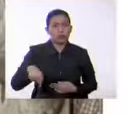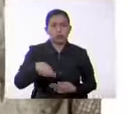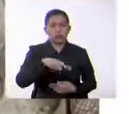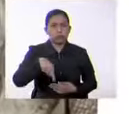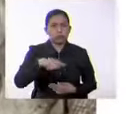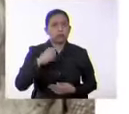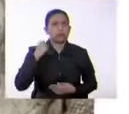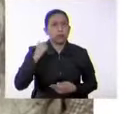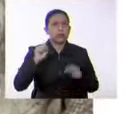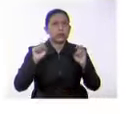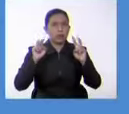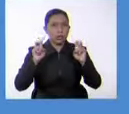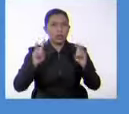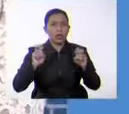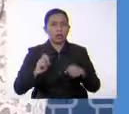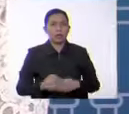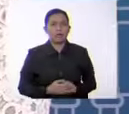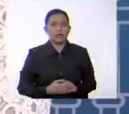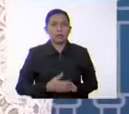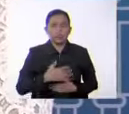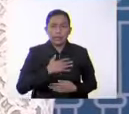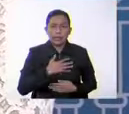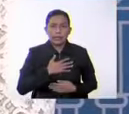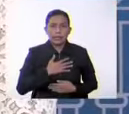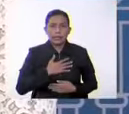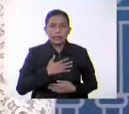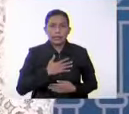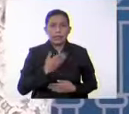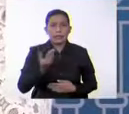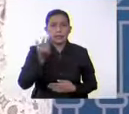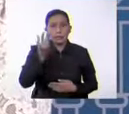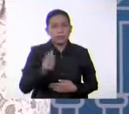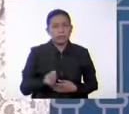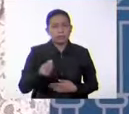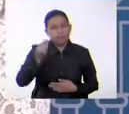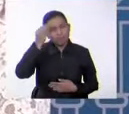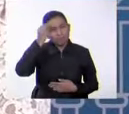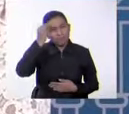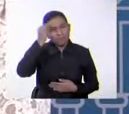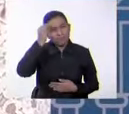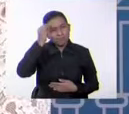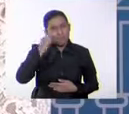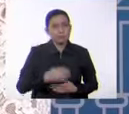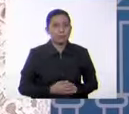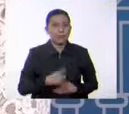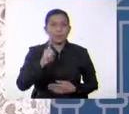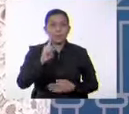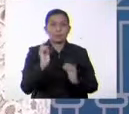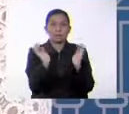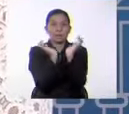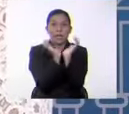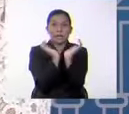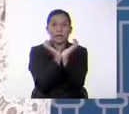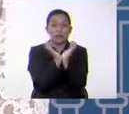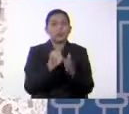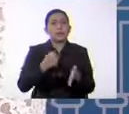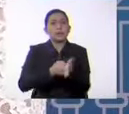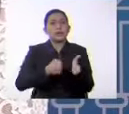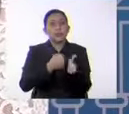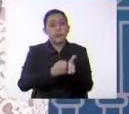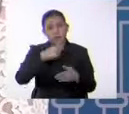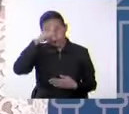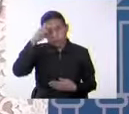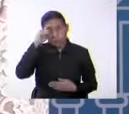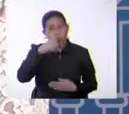nos ha llevado incluso a tener una fecha pues memorable, que es el 1 de mayo, como las luchas obreras